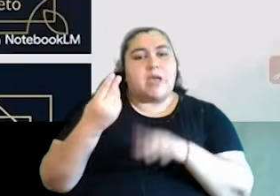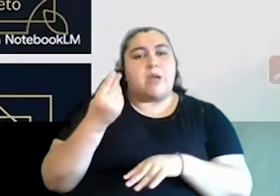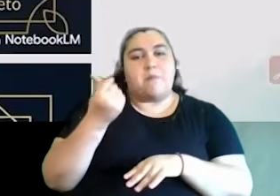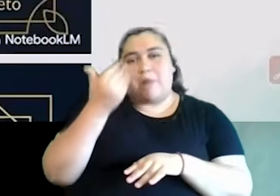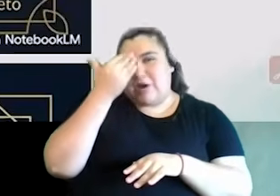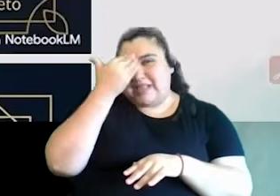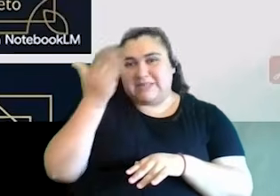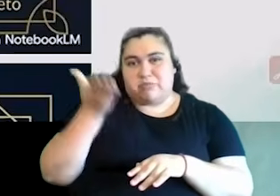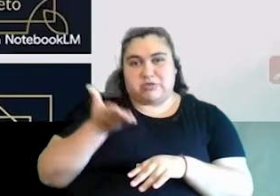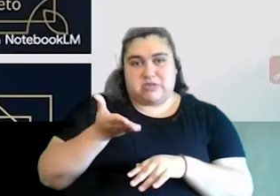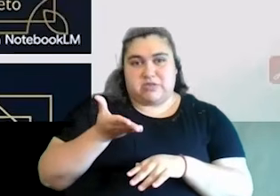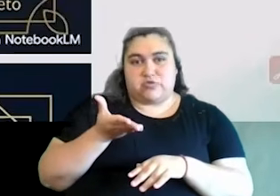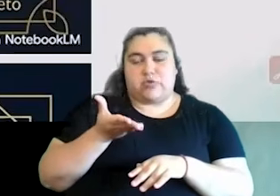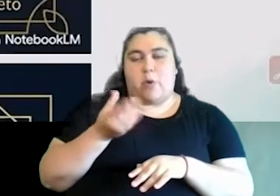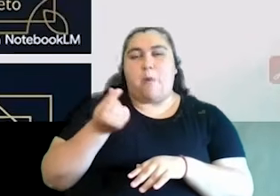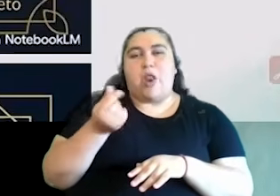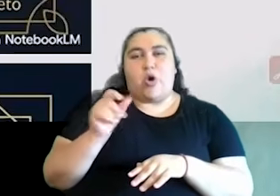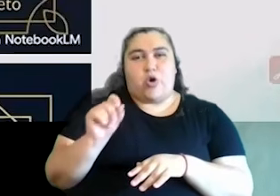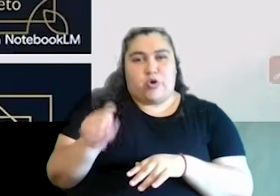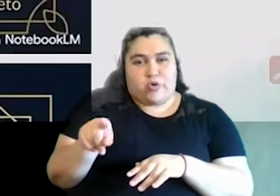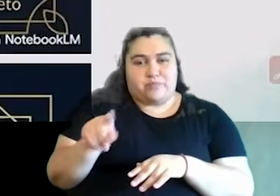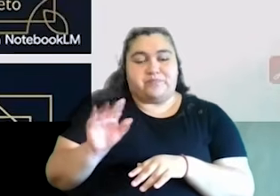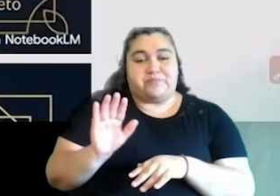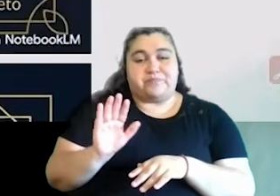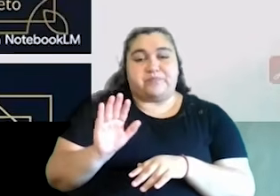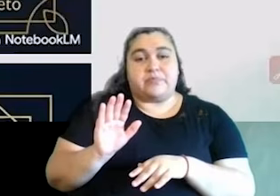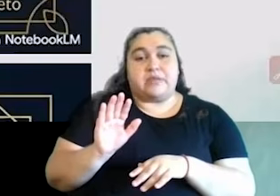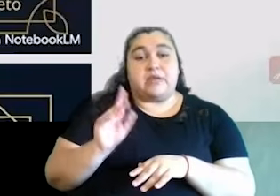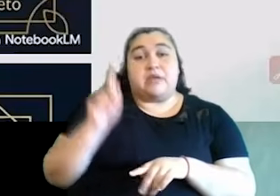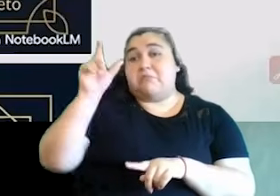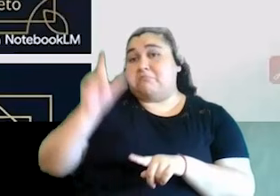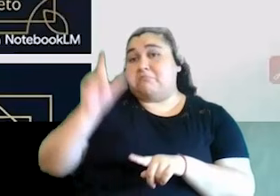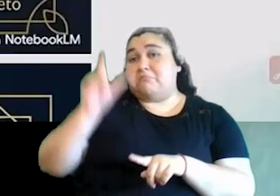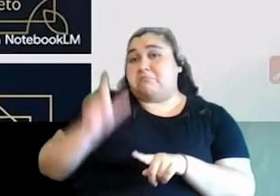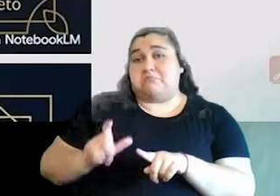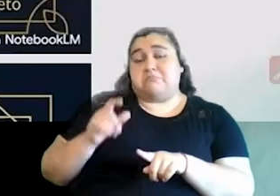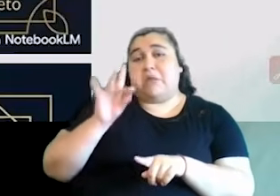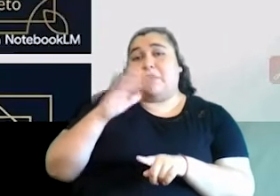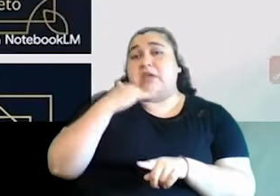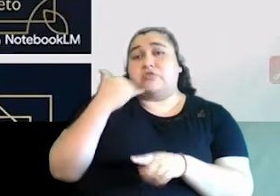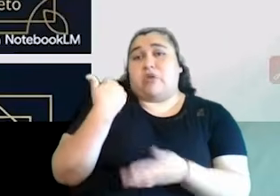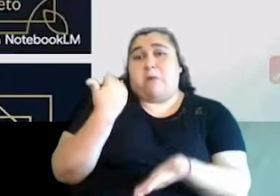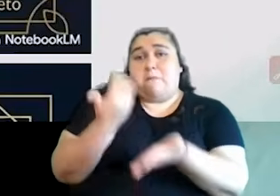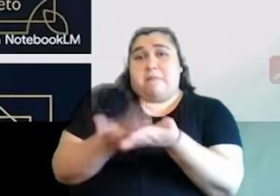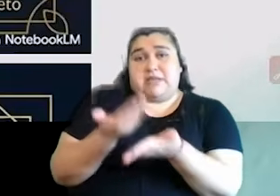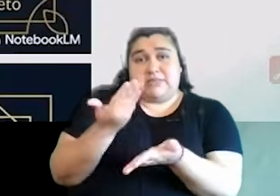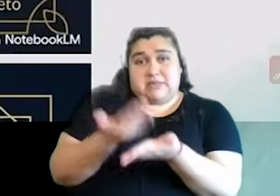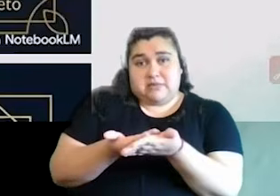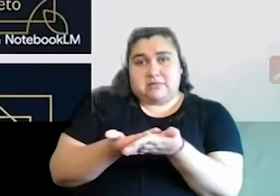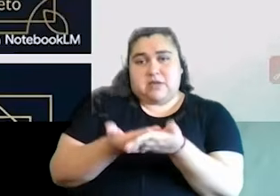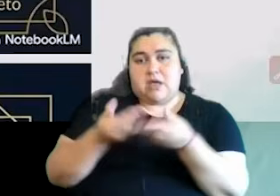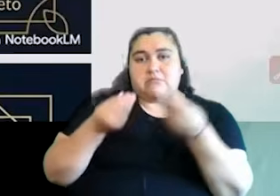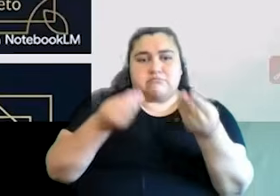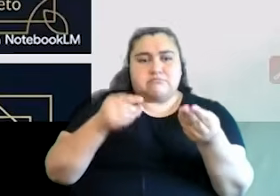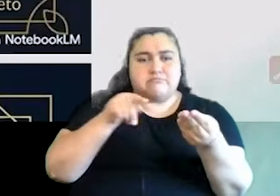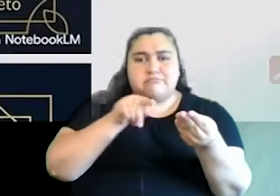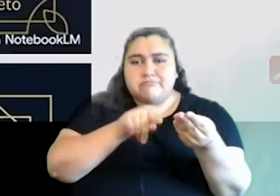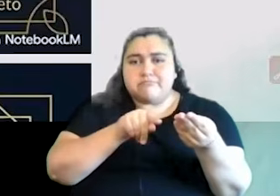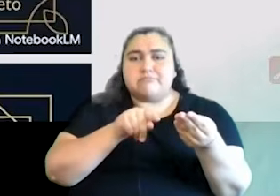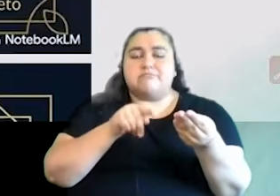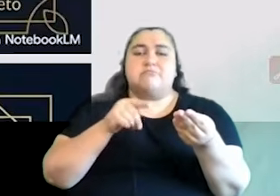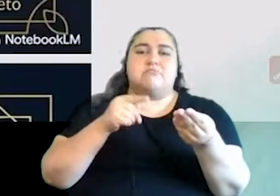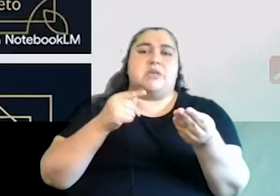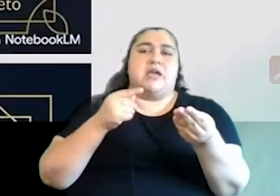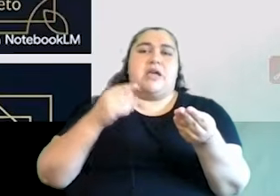Entonces, se entiende que si el contribuyente presenta una declaración jurada donde omite incorporar ingresos, y una cosa que no